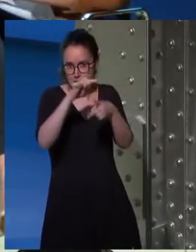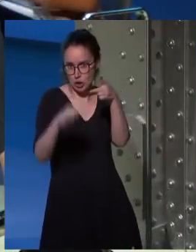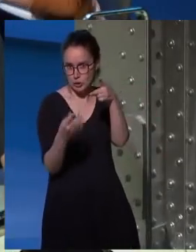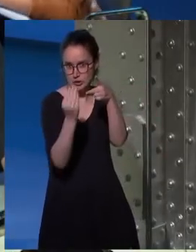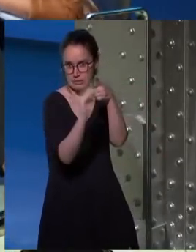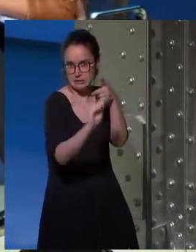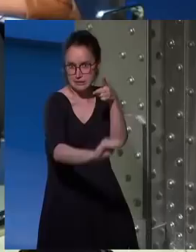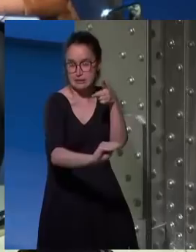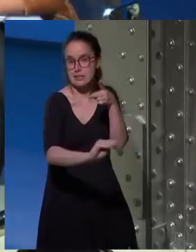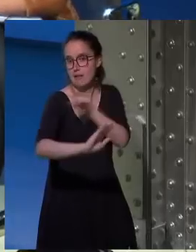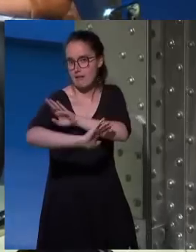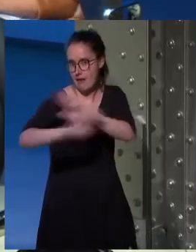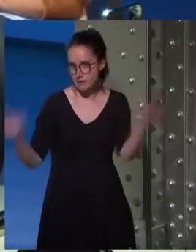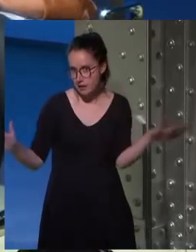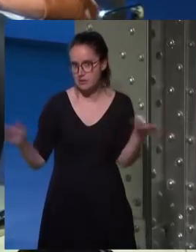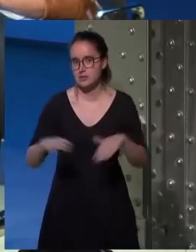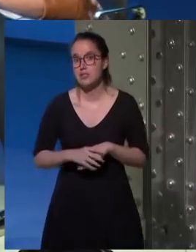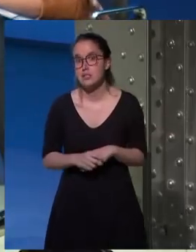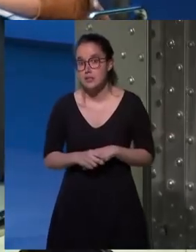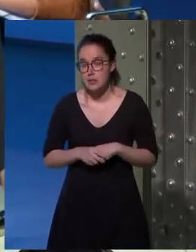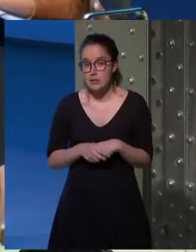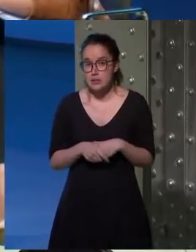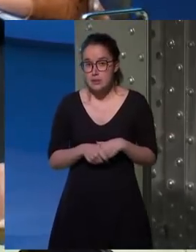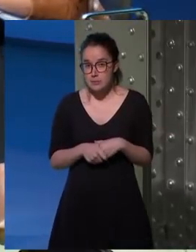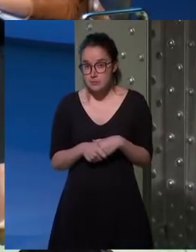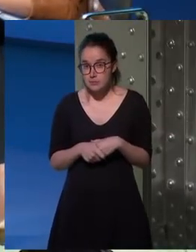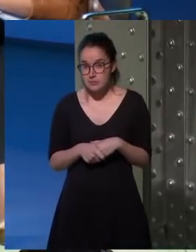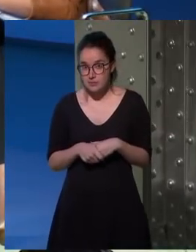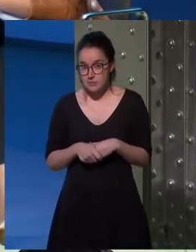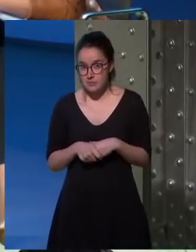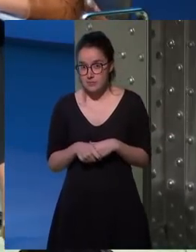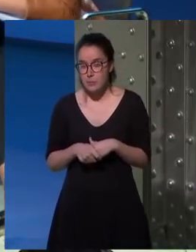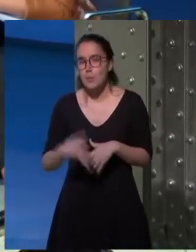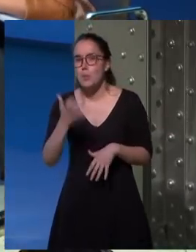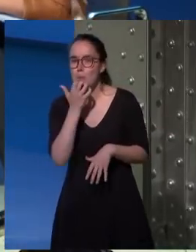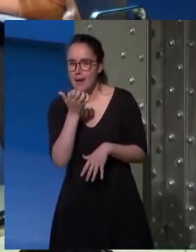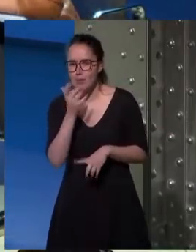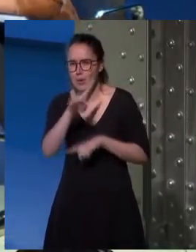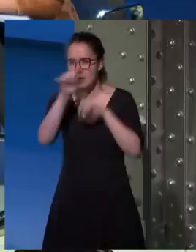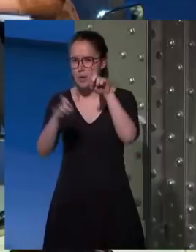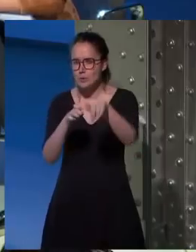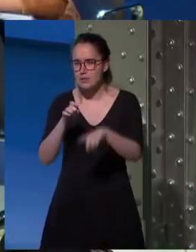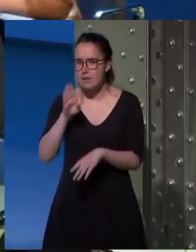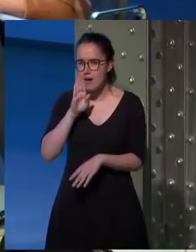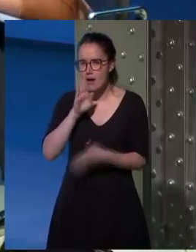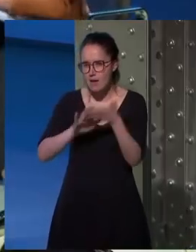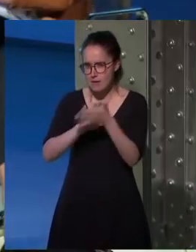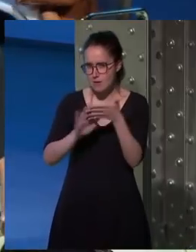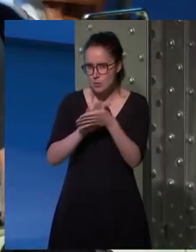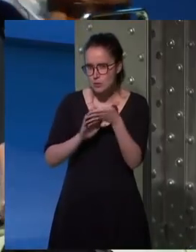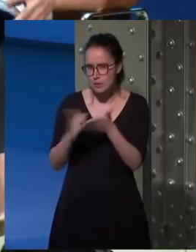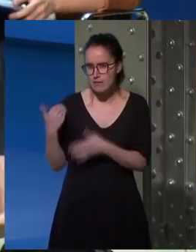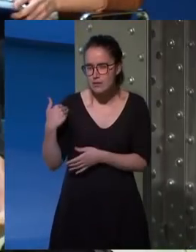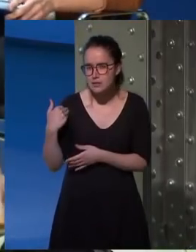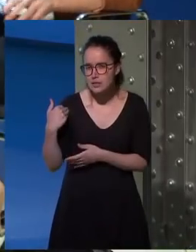más y ya está. Por ejemplo, yo te preguntaba también el otro día y hablábamos antes de